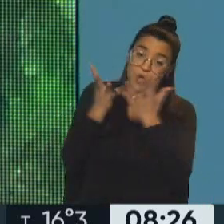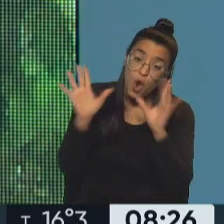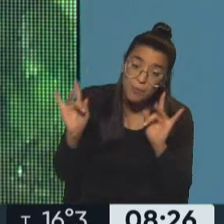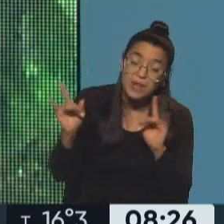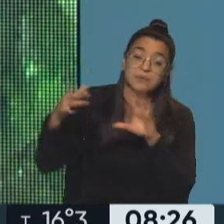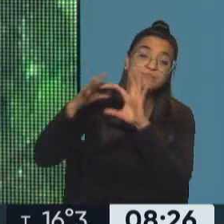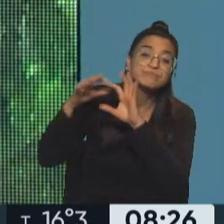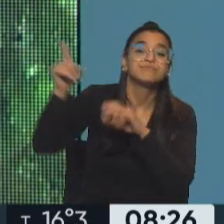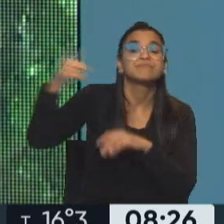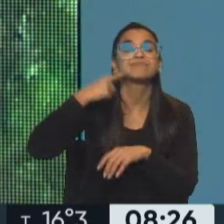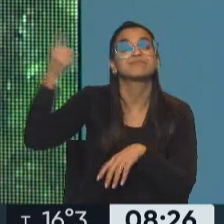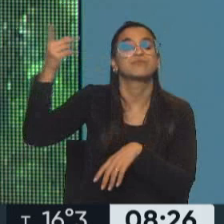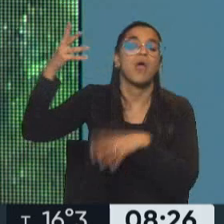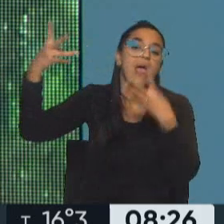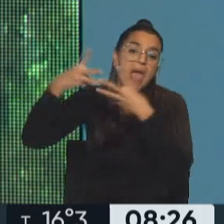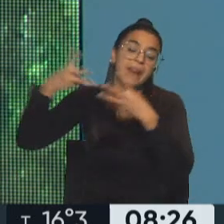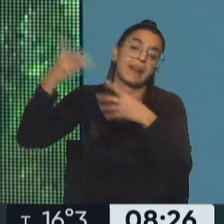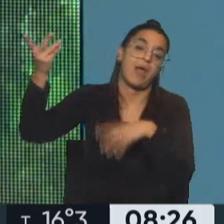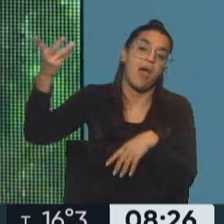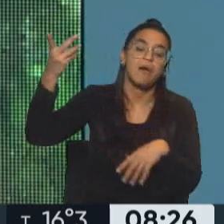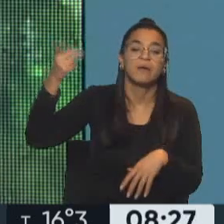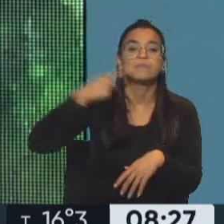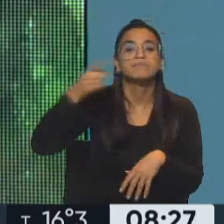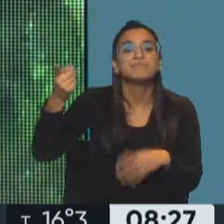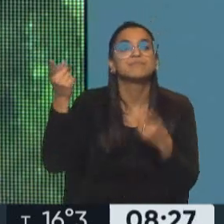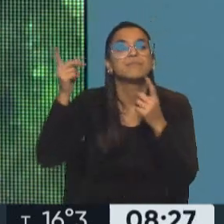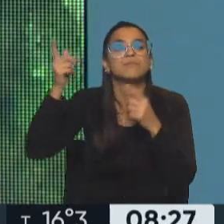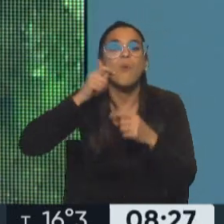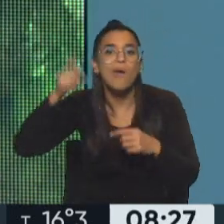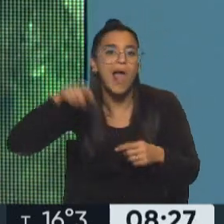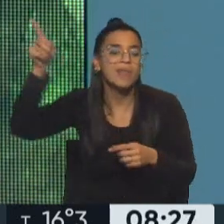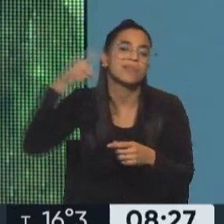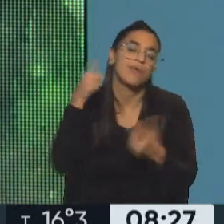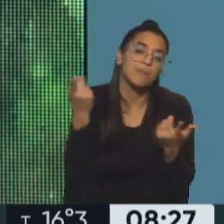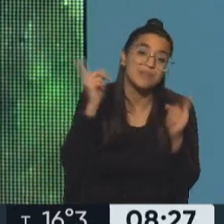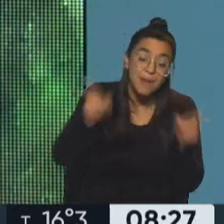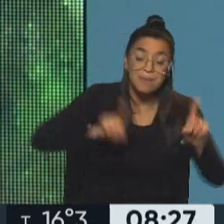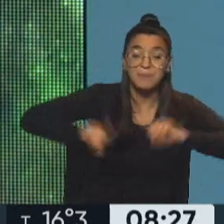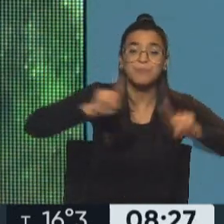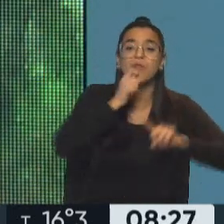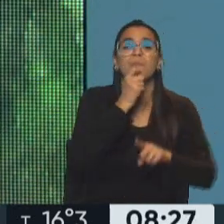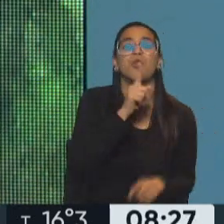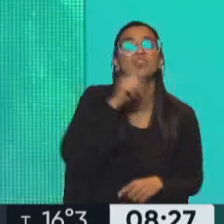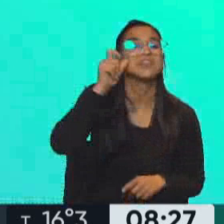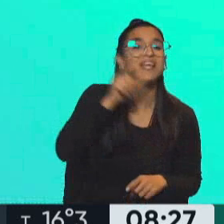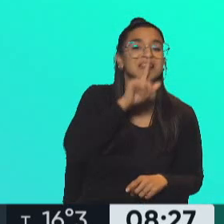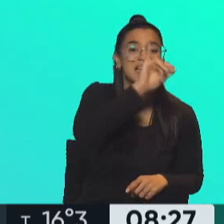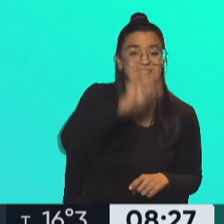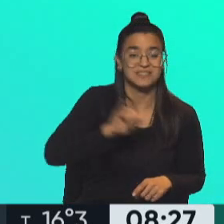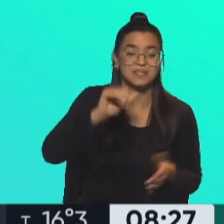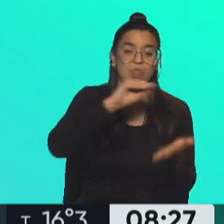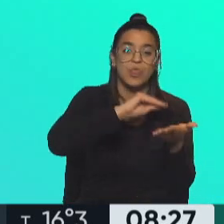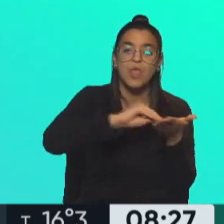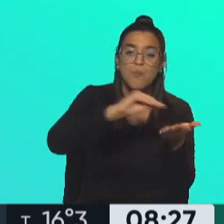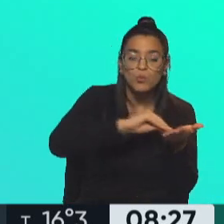con la guerra entre Rusia y Ucrania, también la pospandemia? En este contexto aparecen algunos dirigentes como Martín Tetaz, el diputado